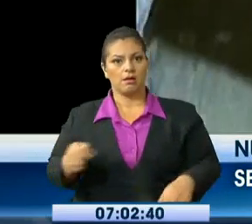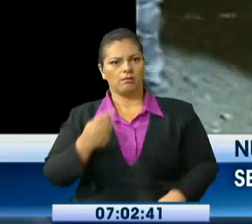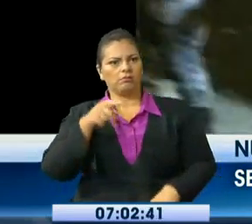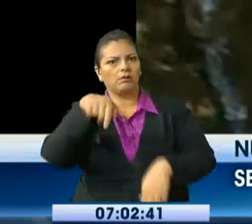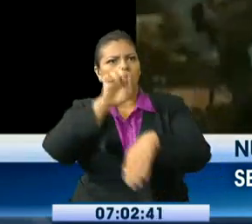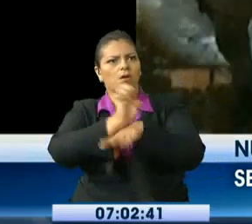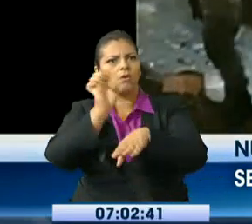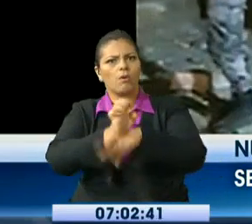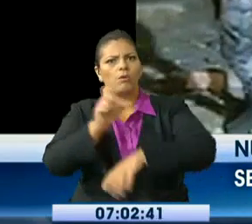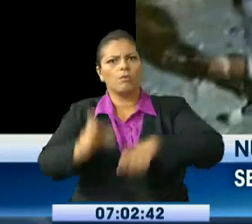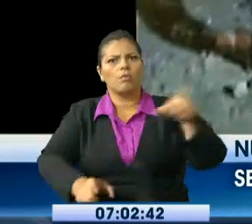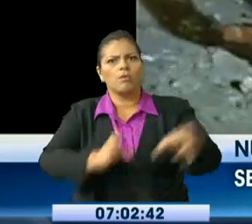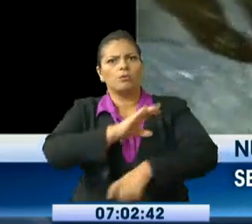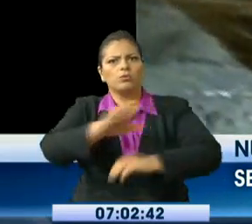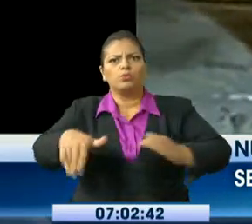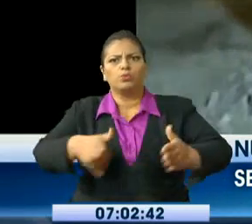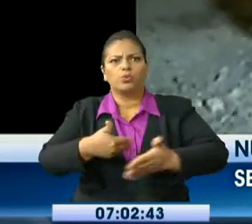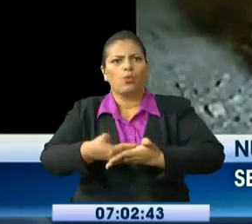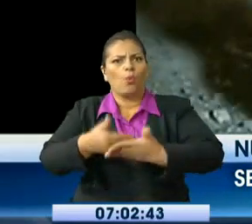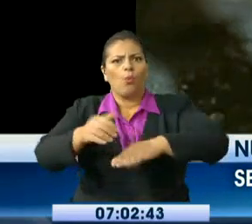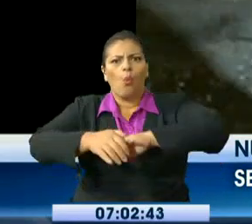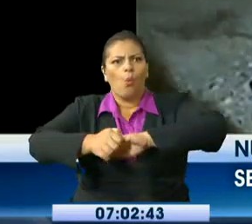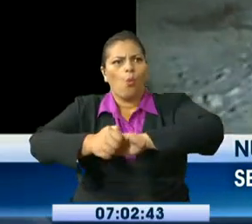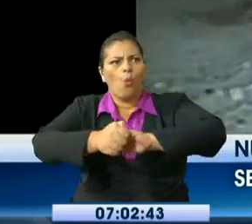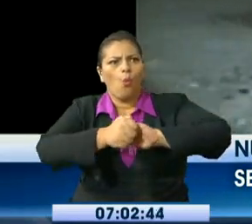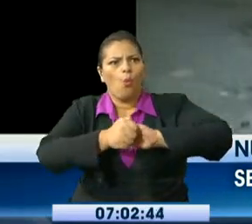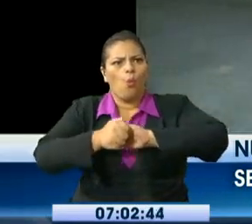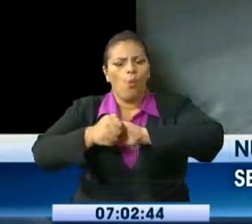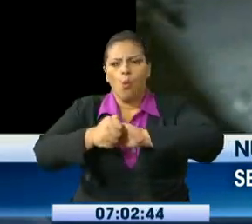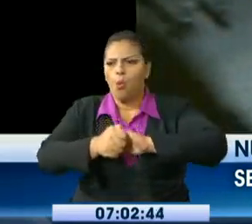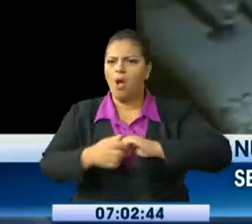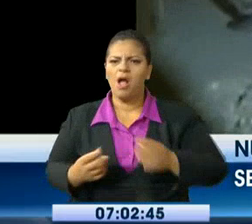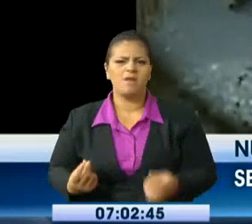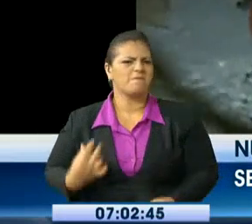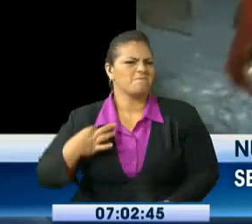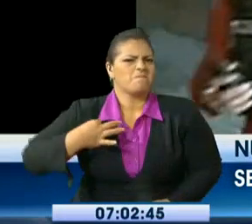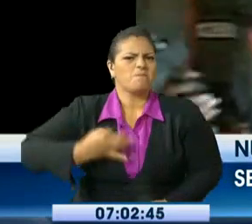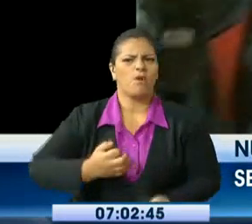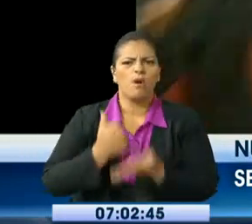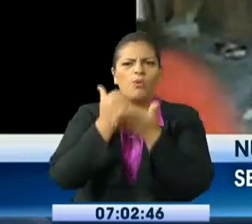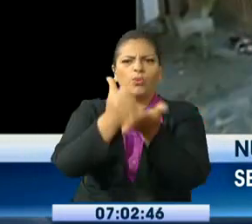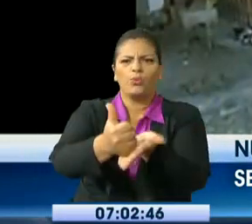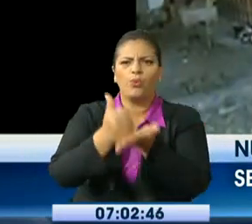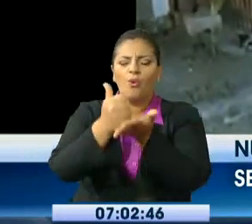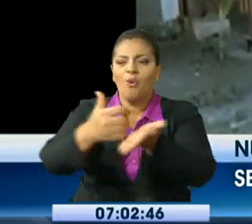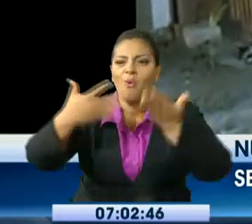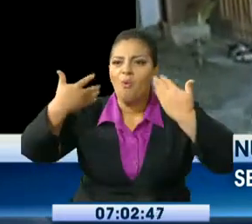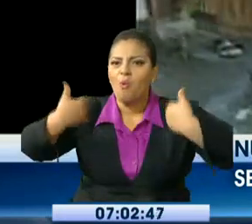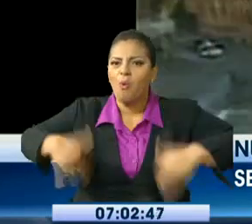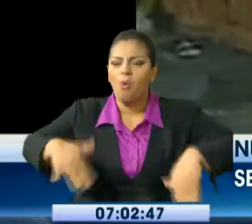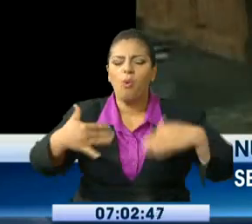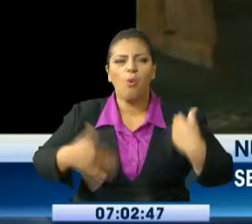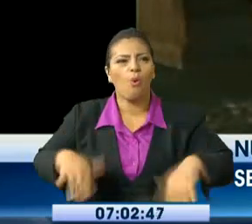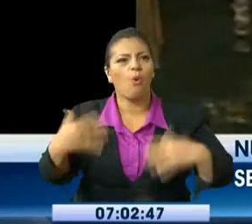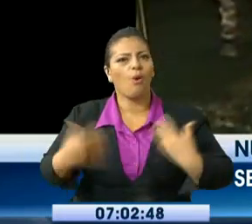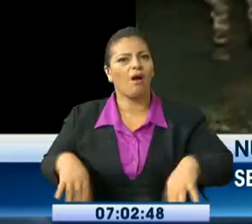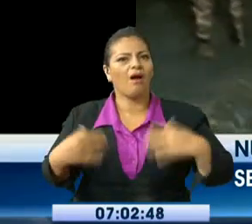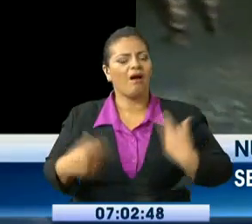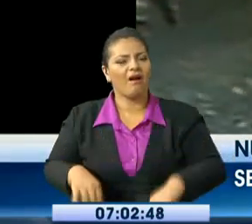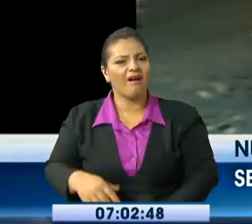solidaridad de los ecuatorianos. Y eso es bueno, que nos miren desde otras partes con ese tipo de reacciones.